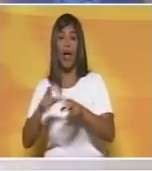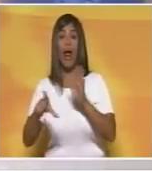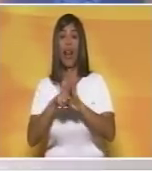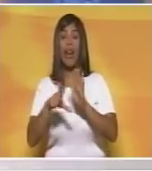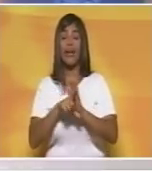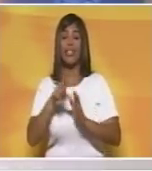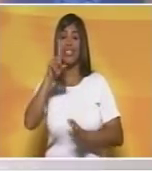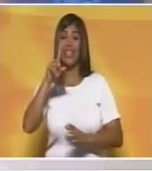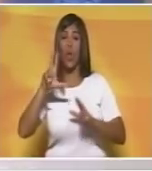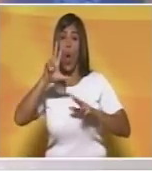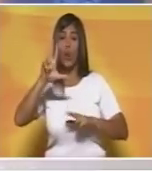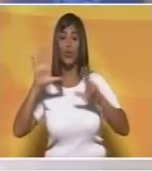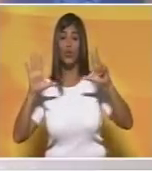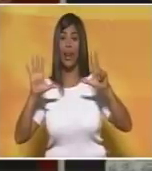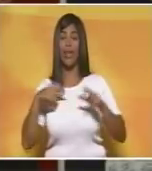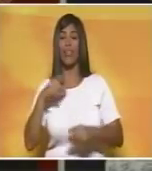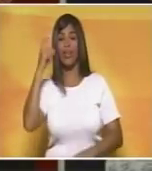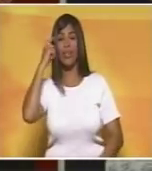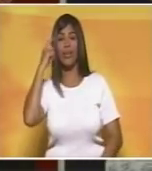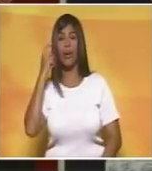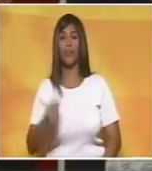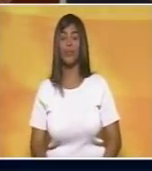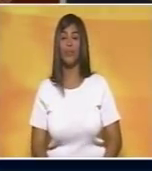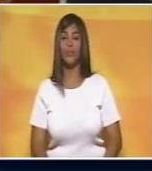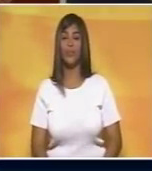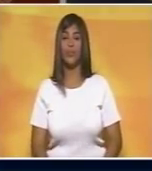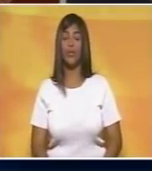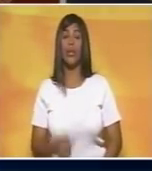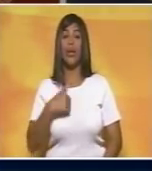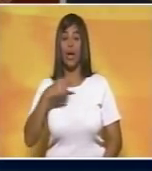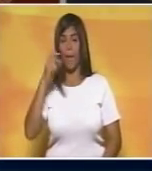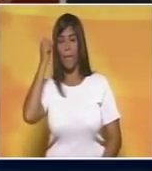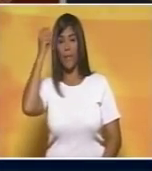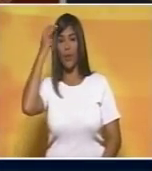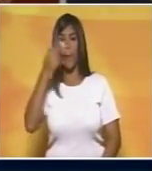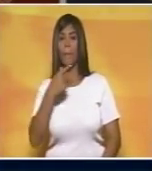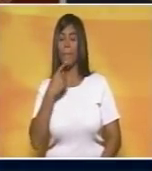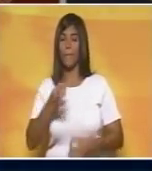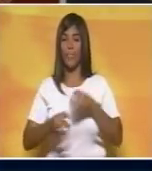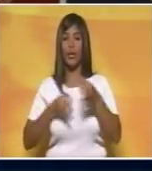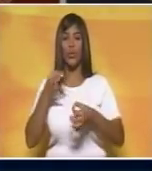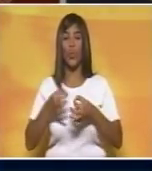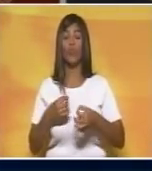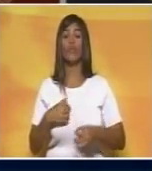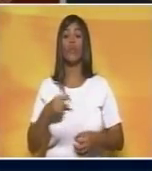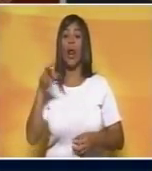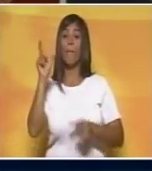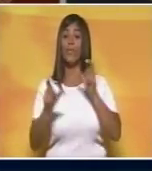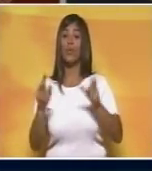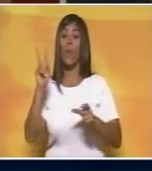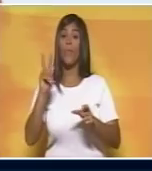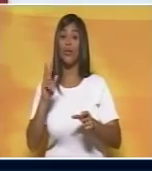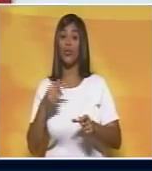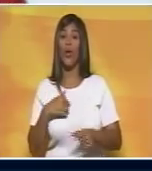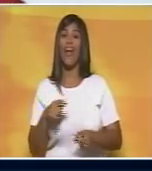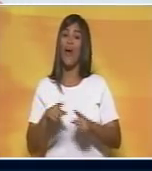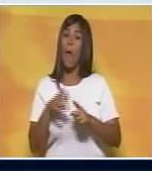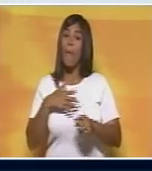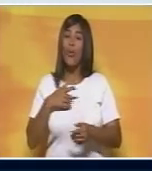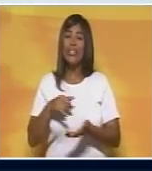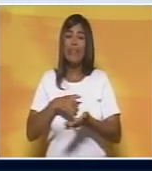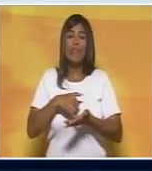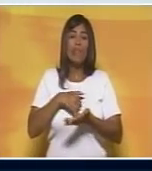por 183 días. El ministro de Relaciones Exteriores de Perú, Néstor Popolicio, explicó que los venezolanos en situación de